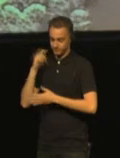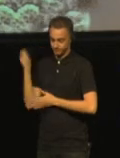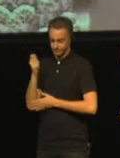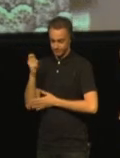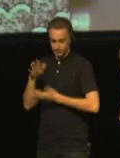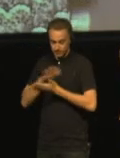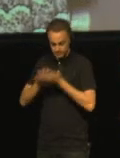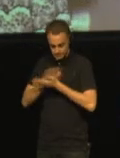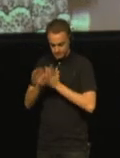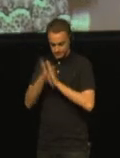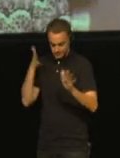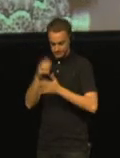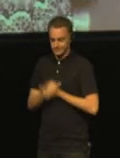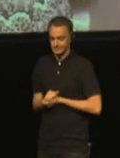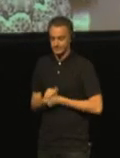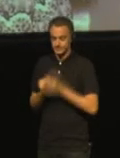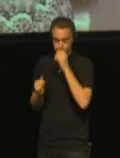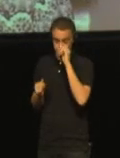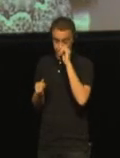Finalmente,